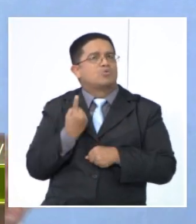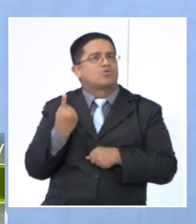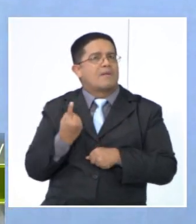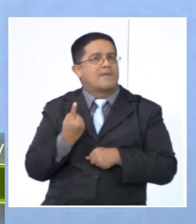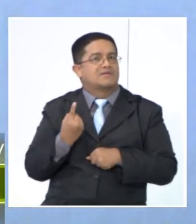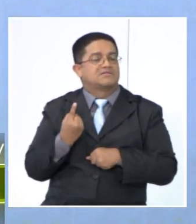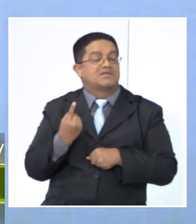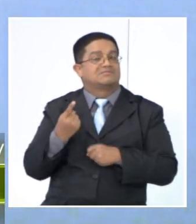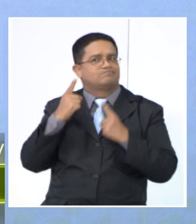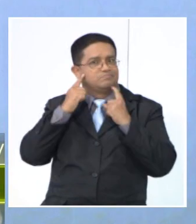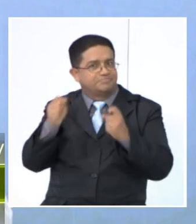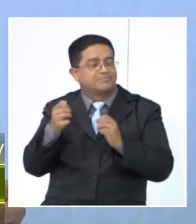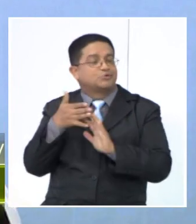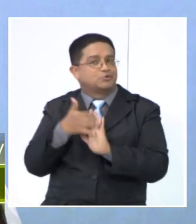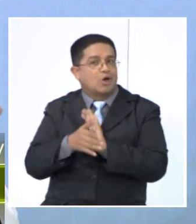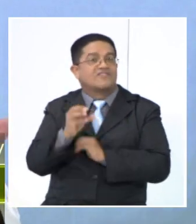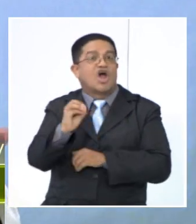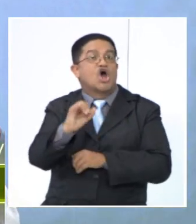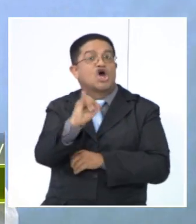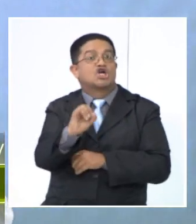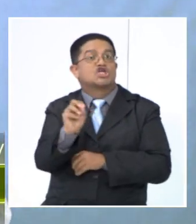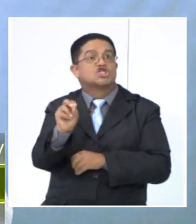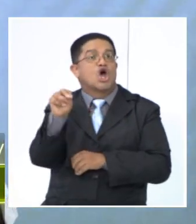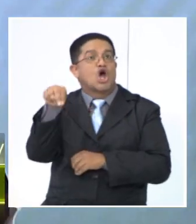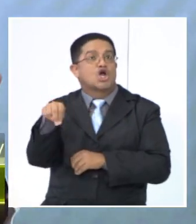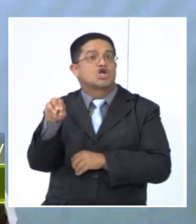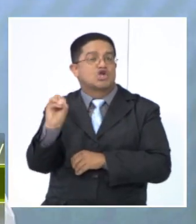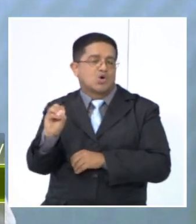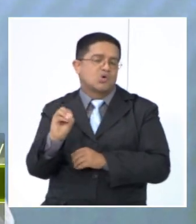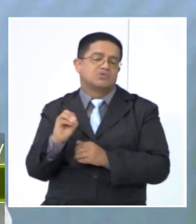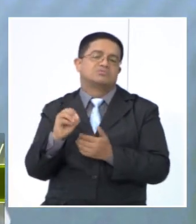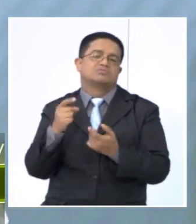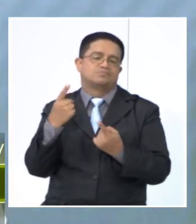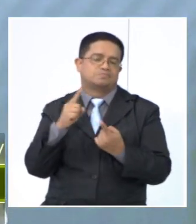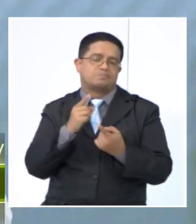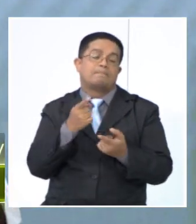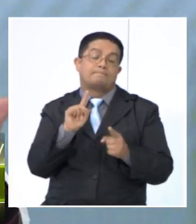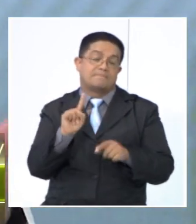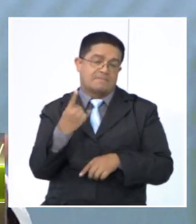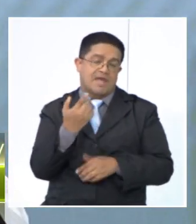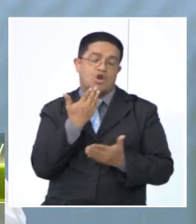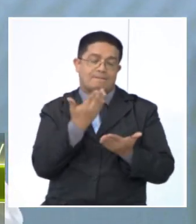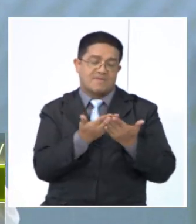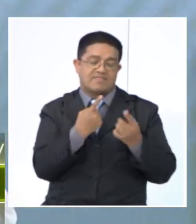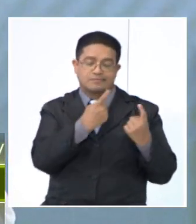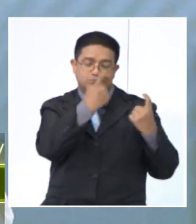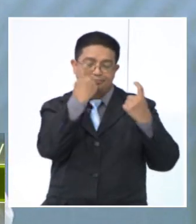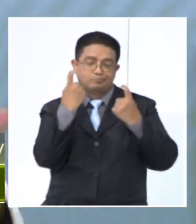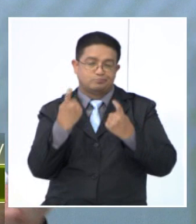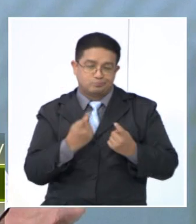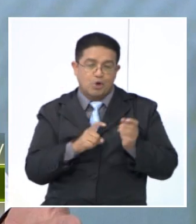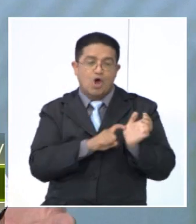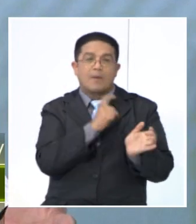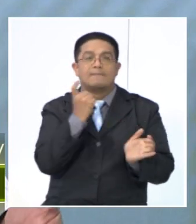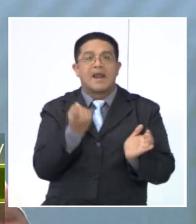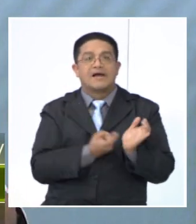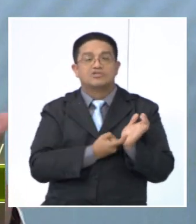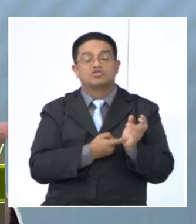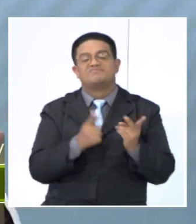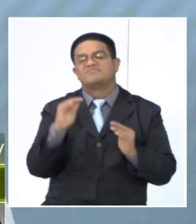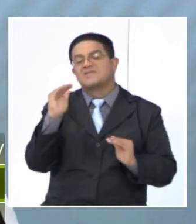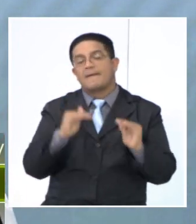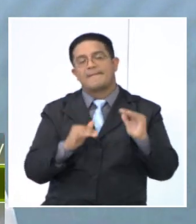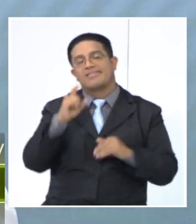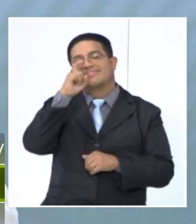sean ozonoterapistas. En el protocolo se pide todo un estudio general, se le pide un estudio, dependiendo la edad,